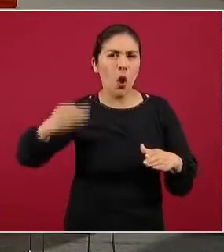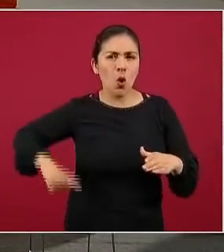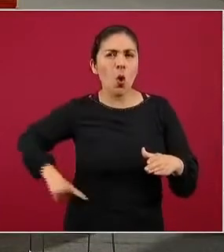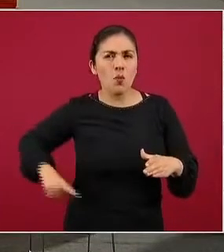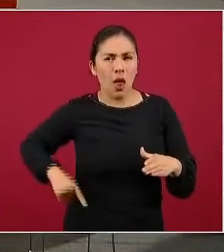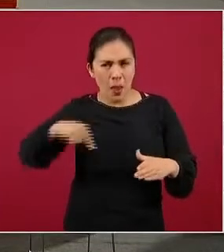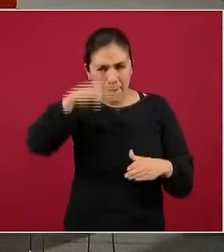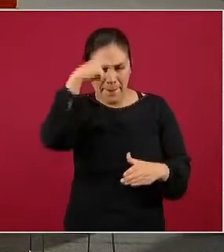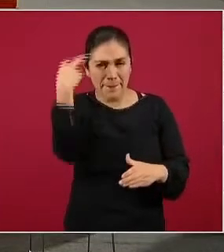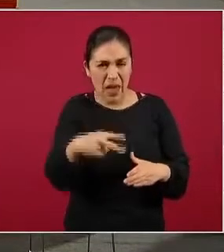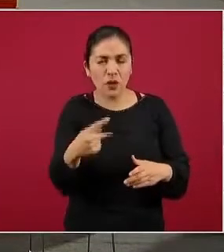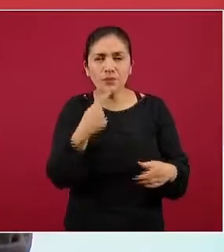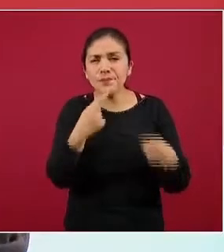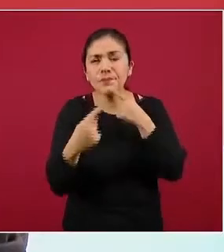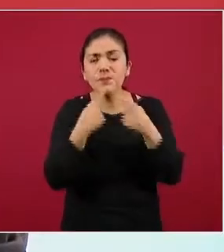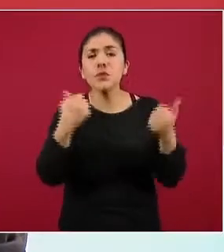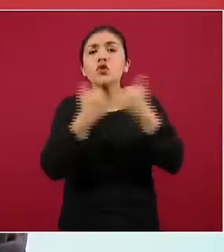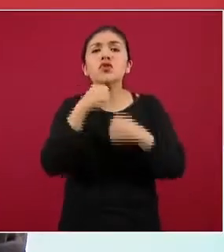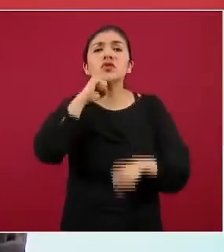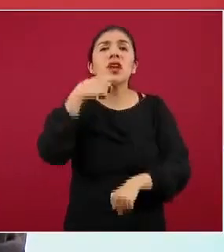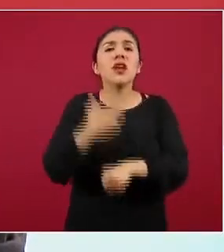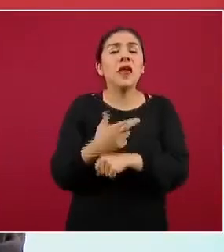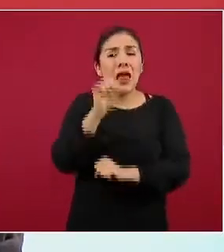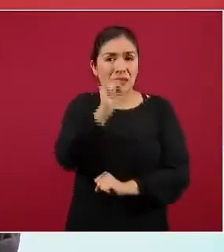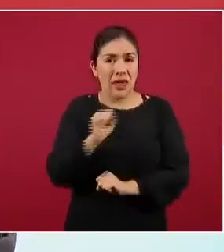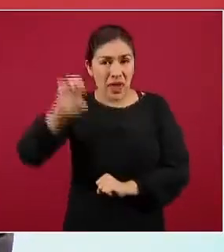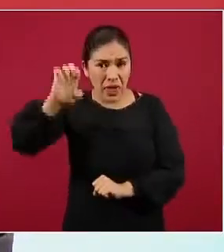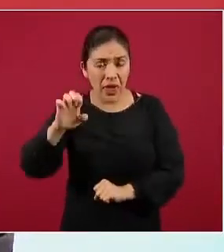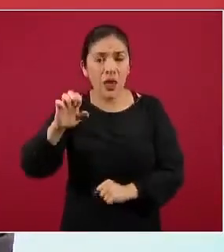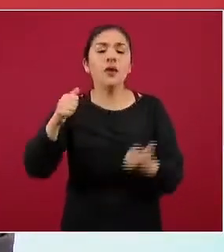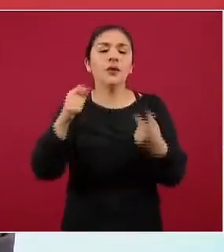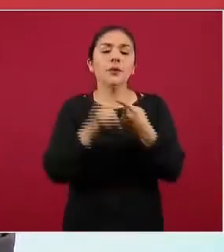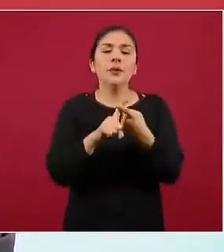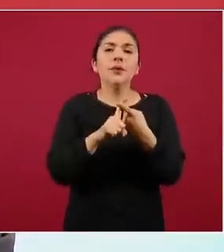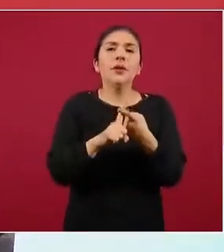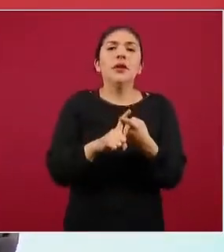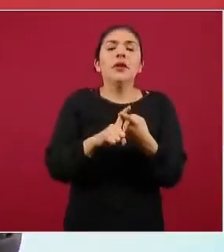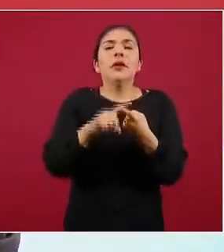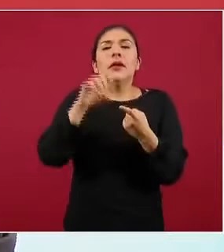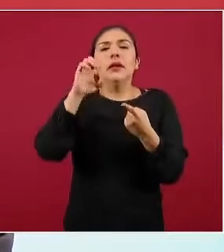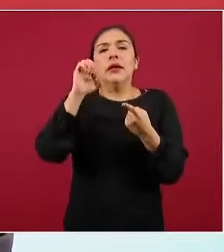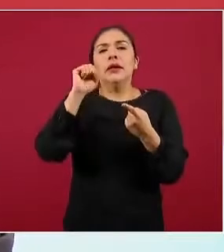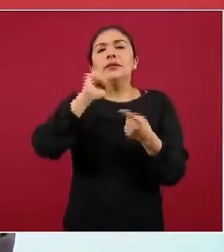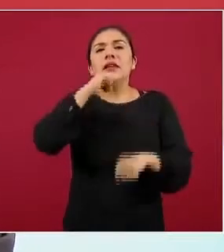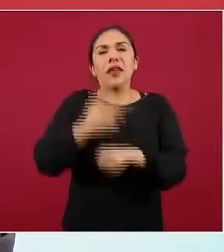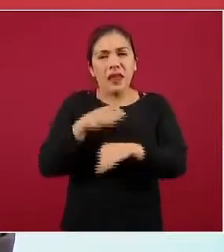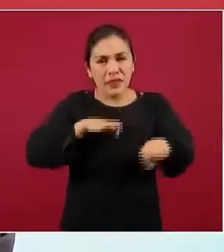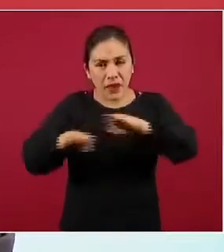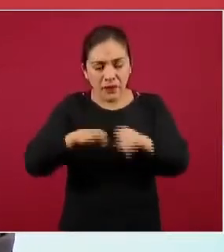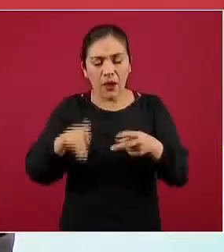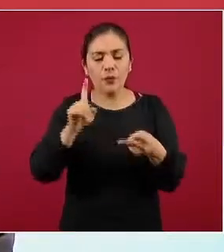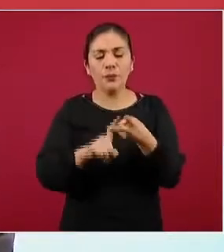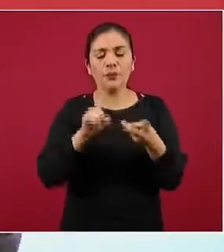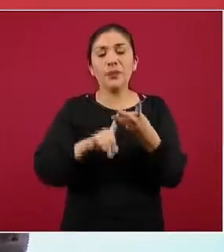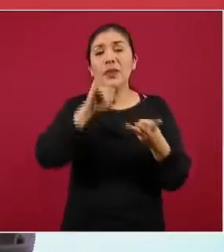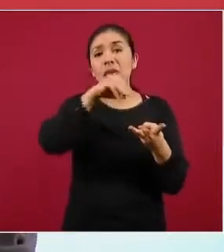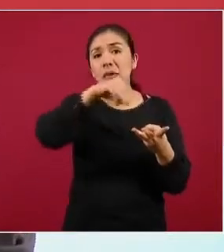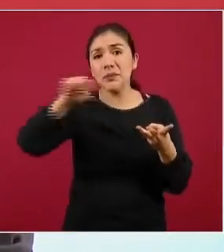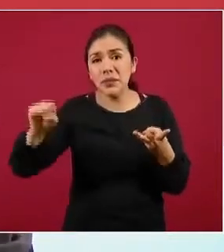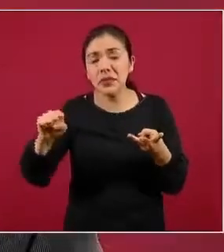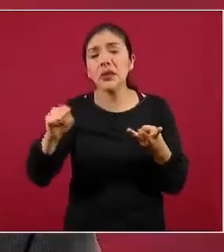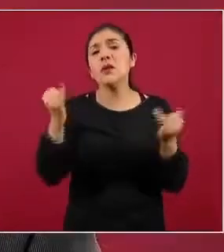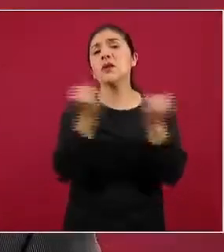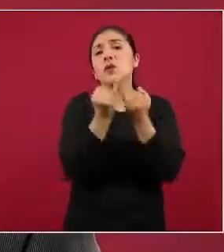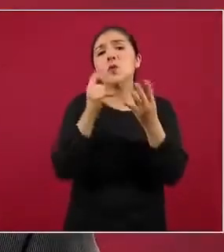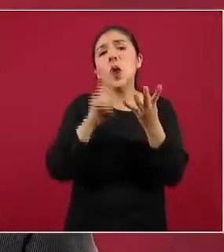en el gobierno de México, con la Secretaría de Economía, con la Secretaría del Trabajo, con el Instituto Mexicano del Seguro Social y desde